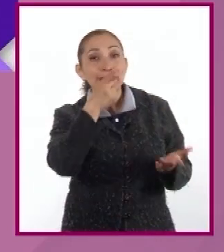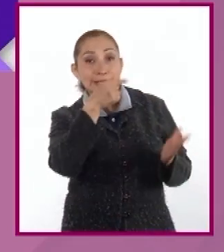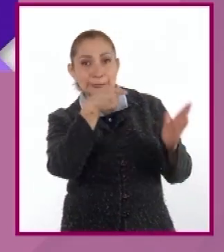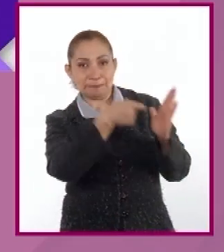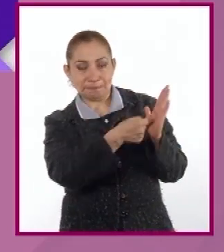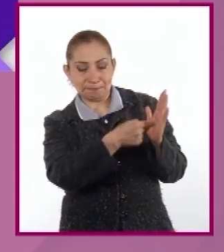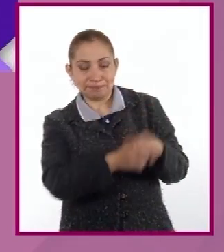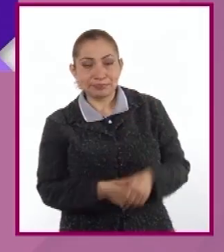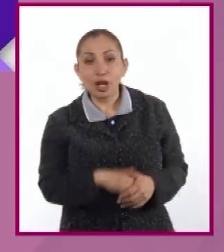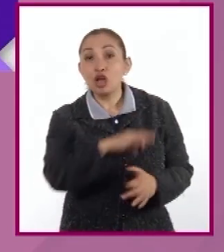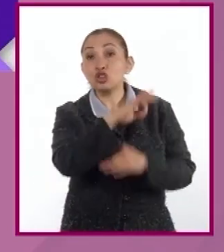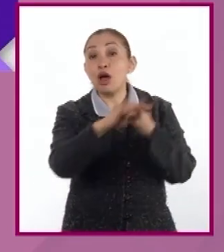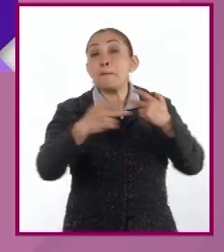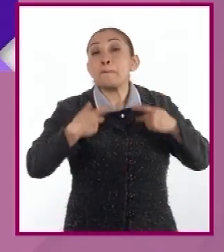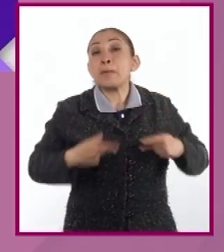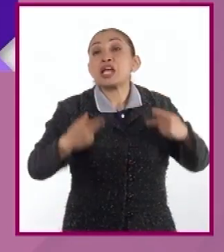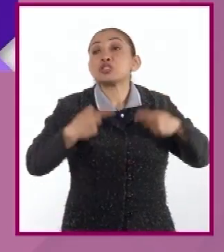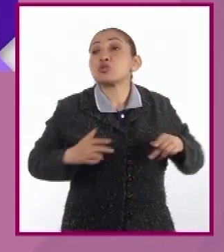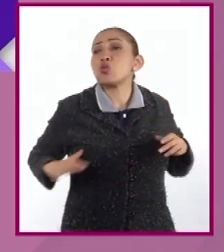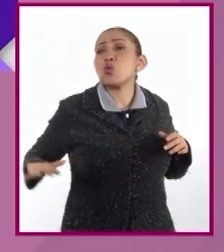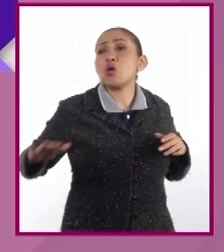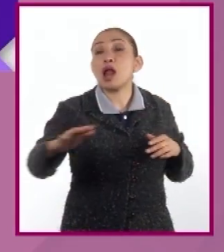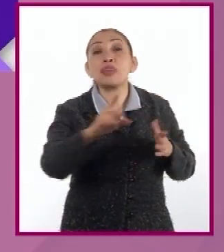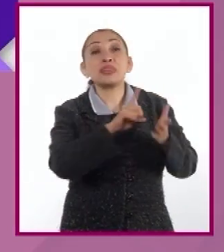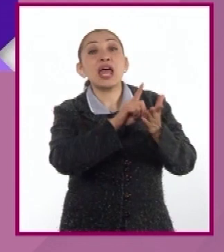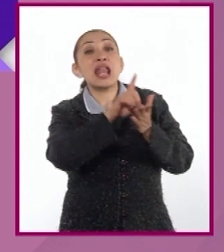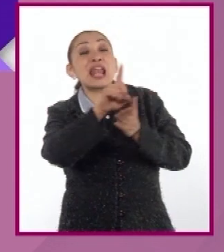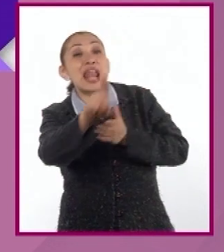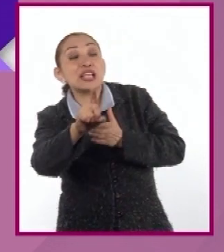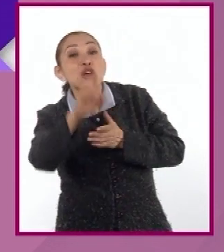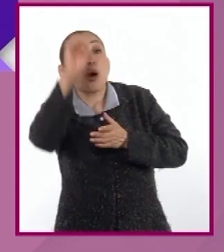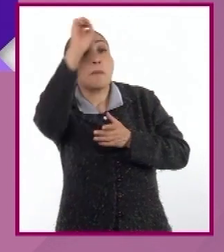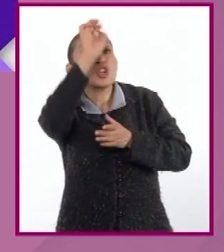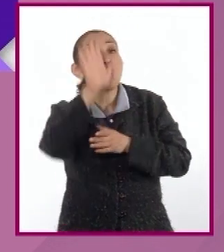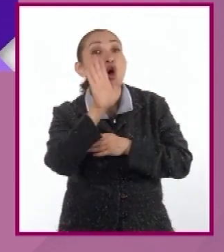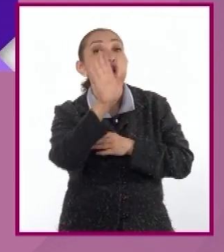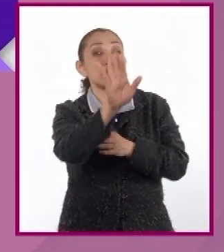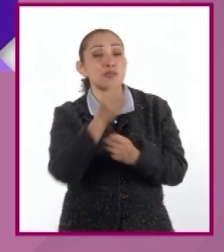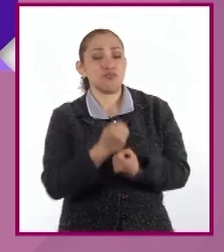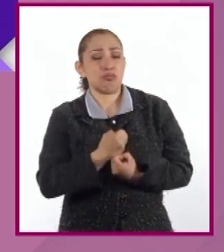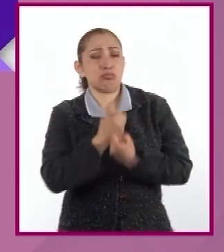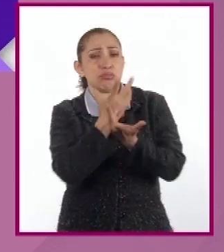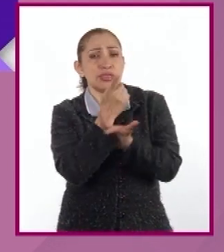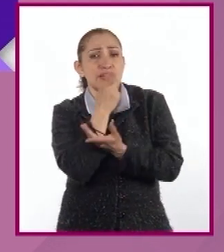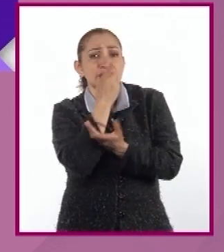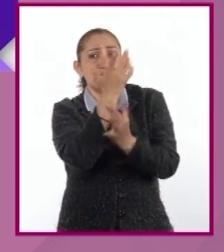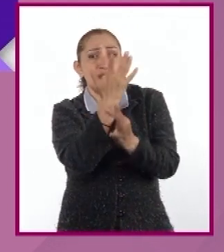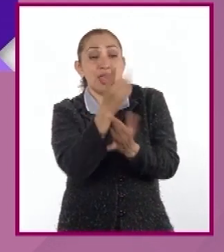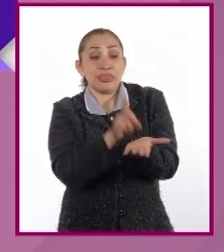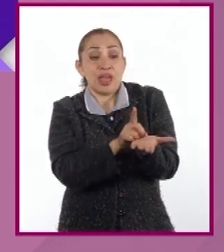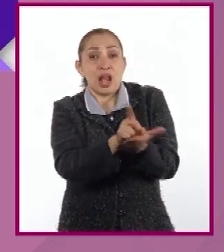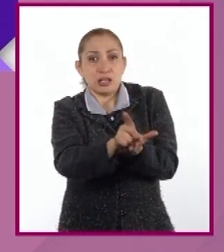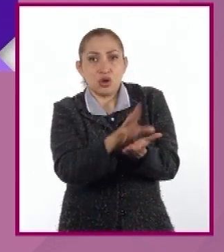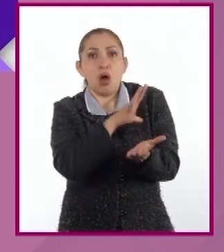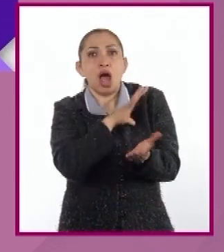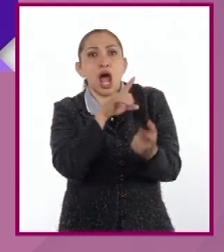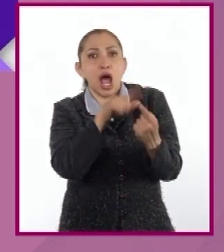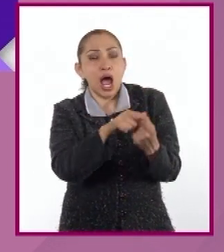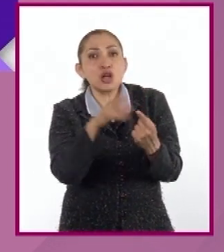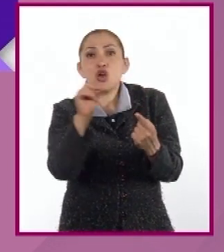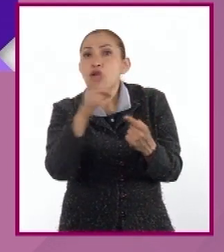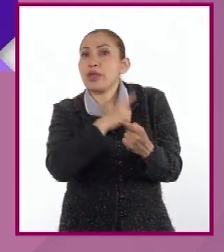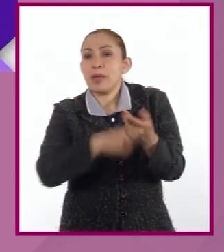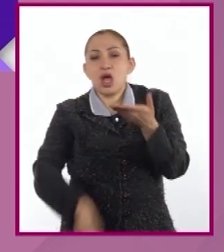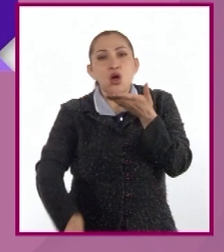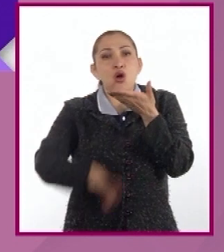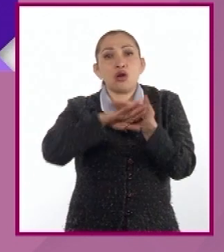que todo individuo tiene derecho a la libertad de opinión y de expresión. Este derecho incluye el no ser